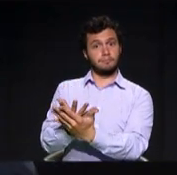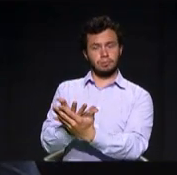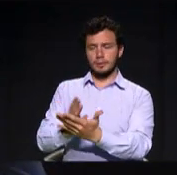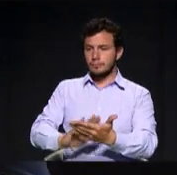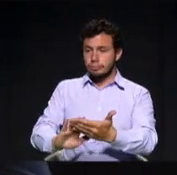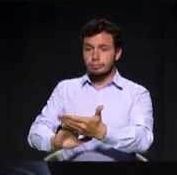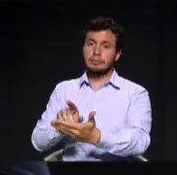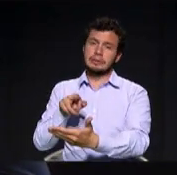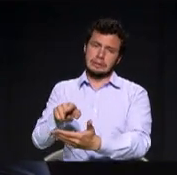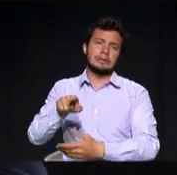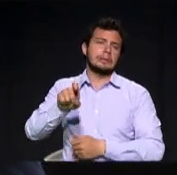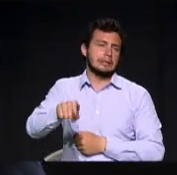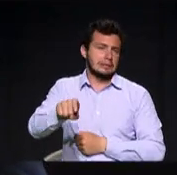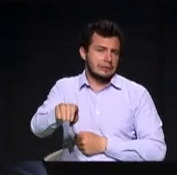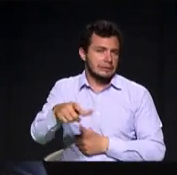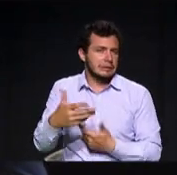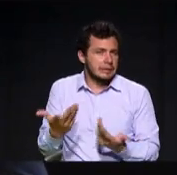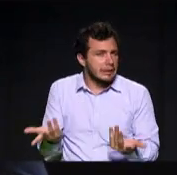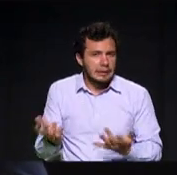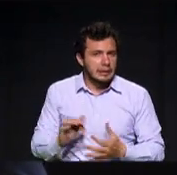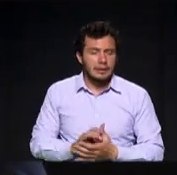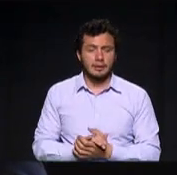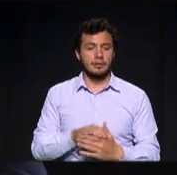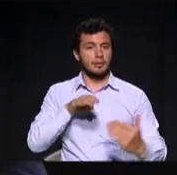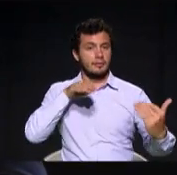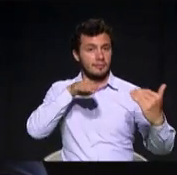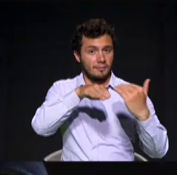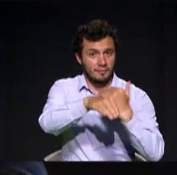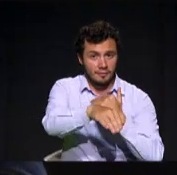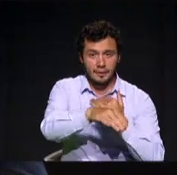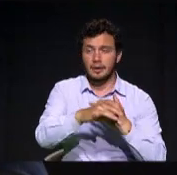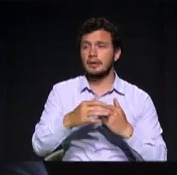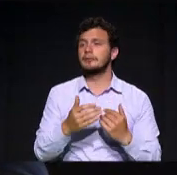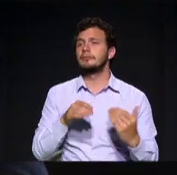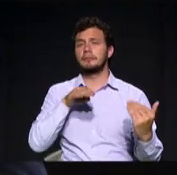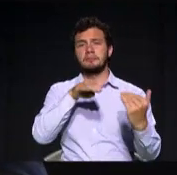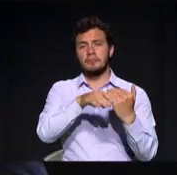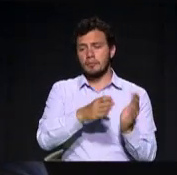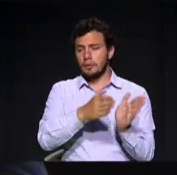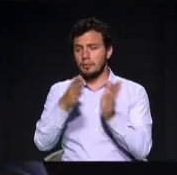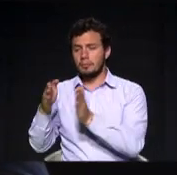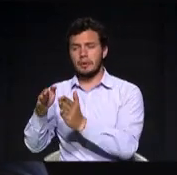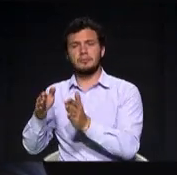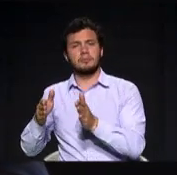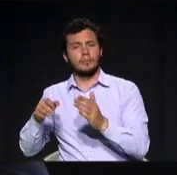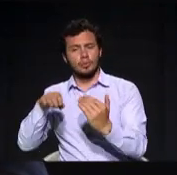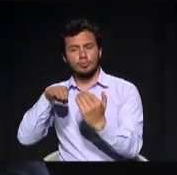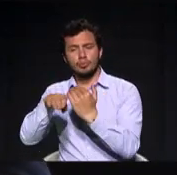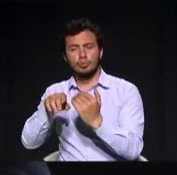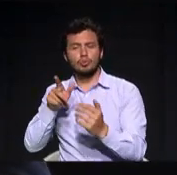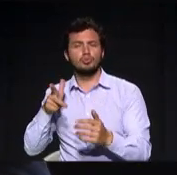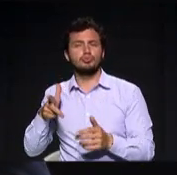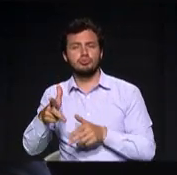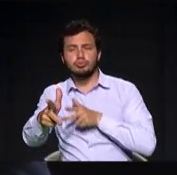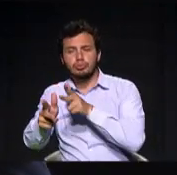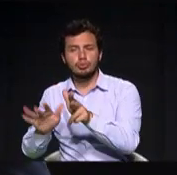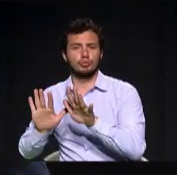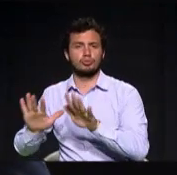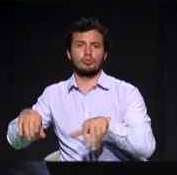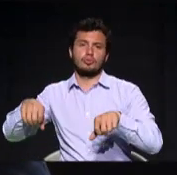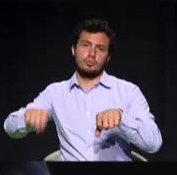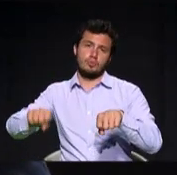adaptar la malla vial y adaptar las calzadas para la circulación de los automotores el metro de la 80 hay que hacerlo siempre y cuando haya